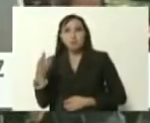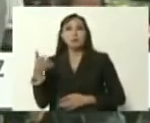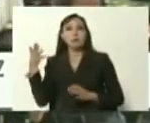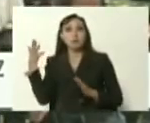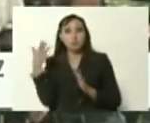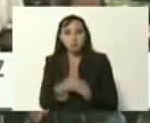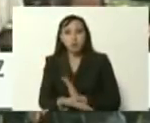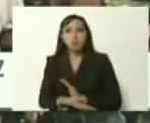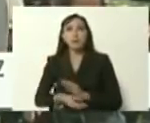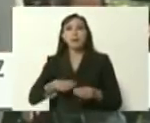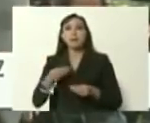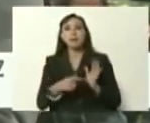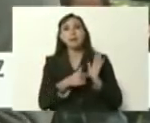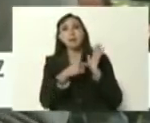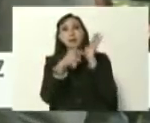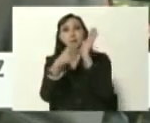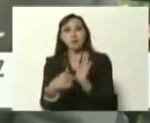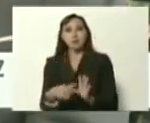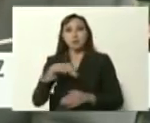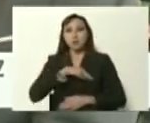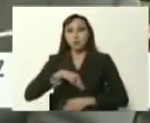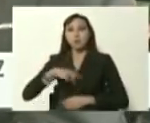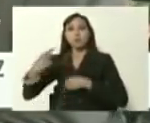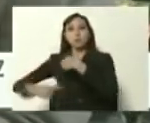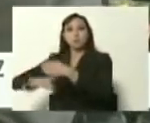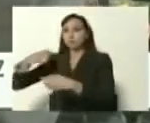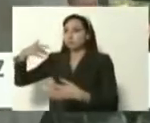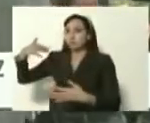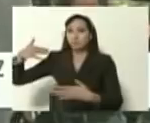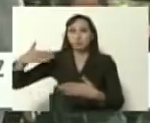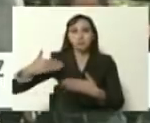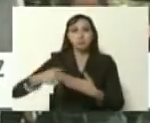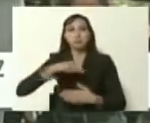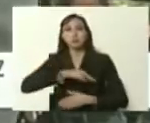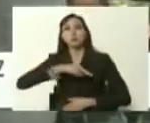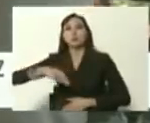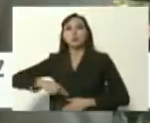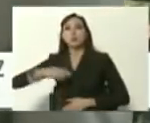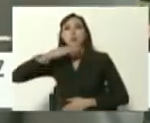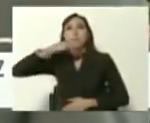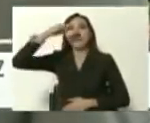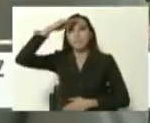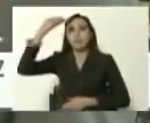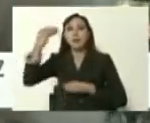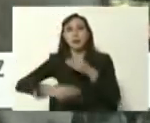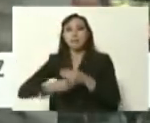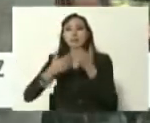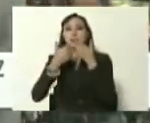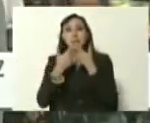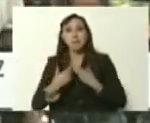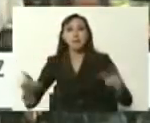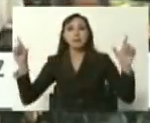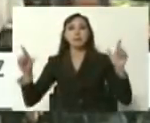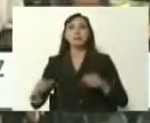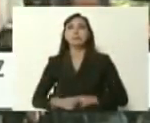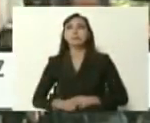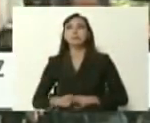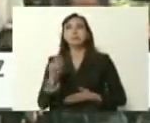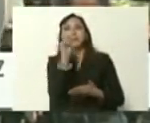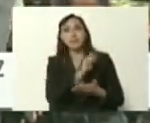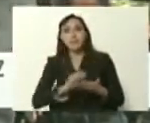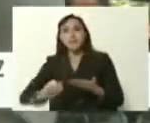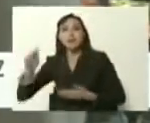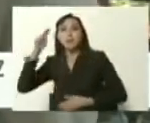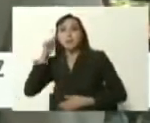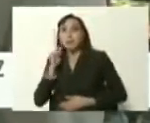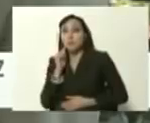que por referencia siempre sostenemos sobre nuestros ancestros, nuestros padres fundadores y nuestros libertadores. Citamos al libertador Simón